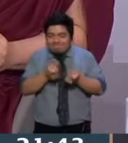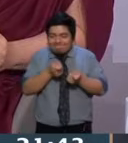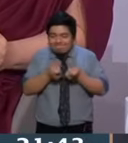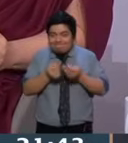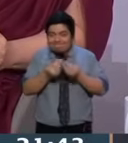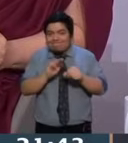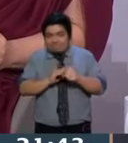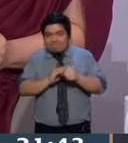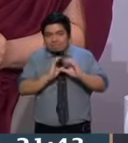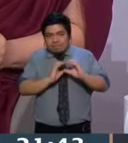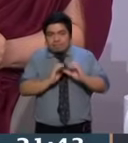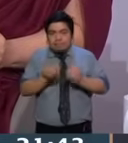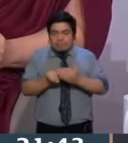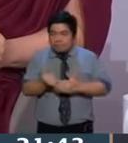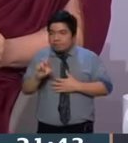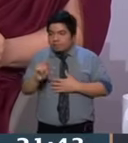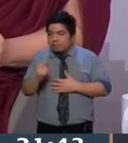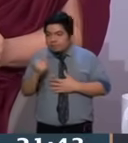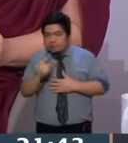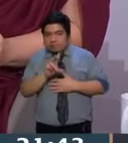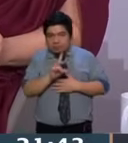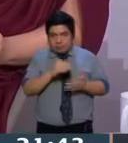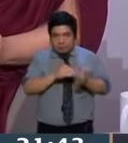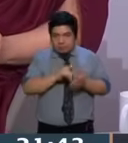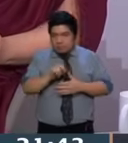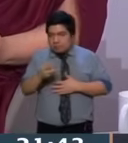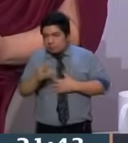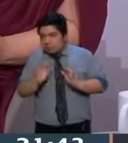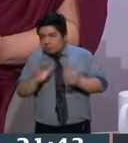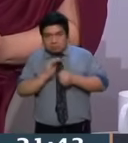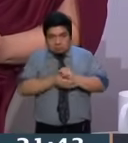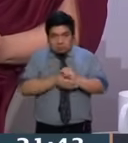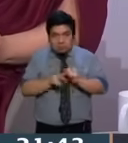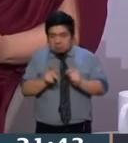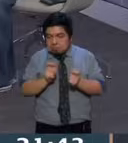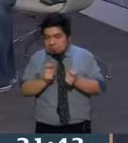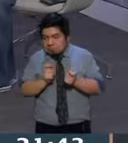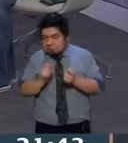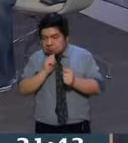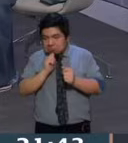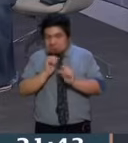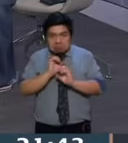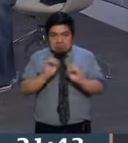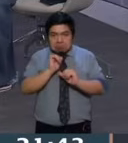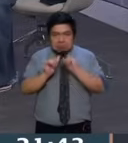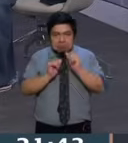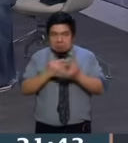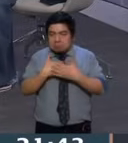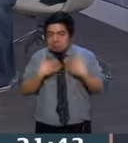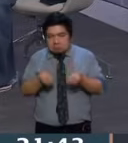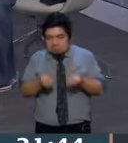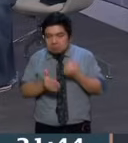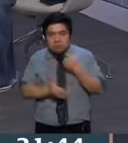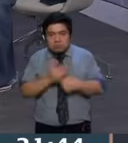cuidados antes del 31 de diciembre del 2023, o sea, plazo que ya se venció. Y no se reguló. Y no se reguló, no entiendo si es porque